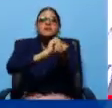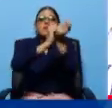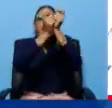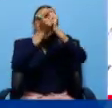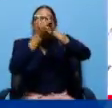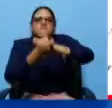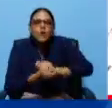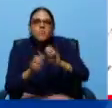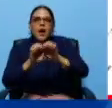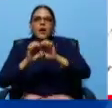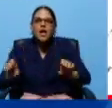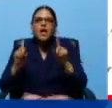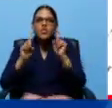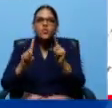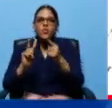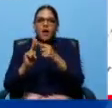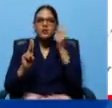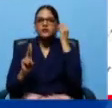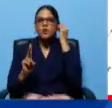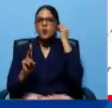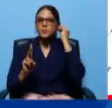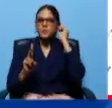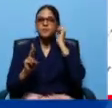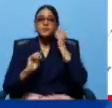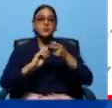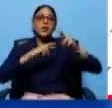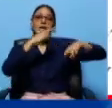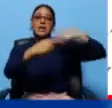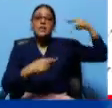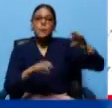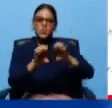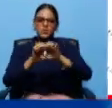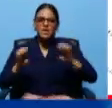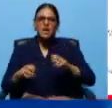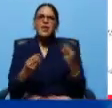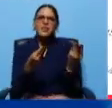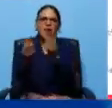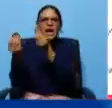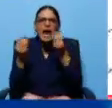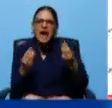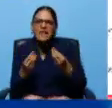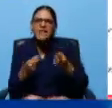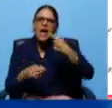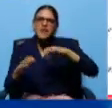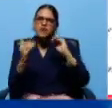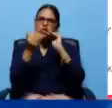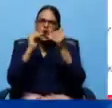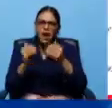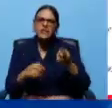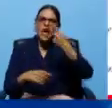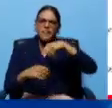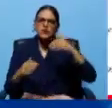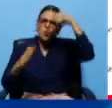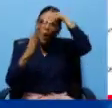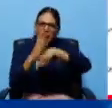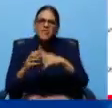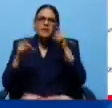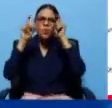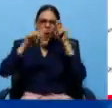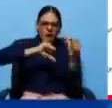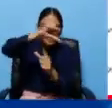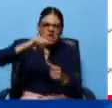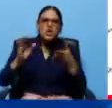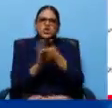Transformar la educación, una revolución educativa de la calidad, de la ética, del contenido, del